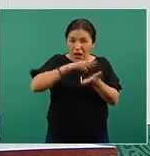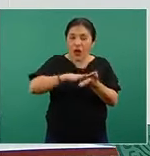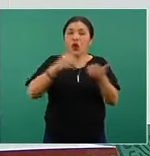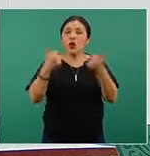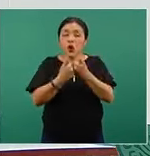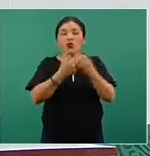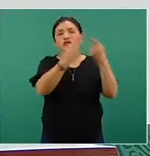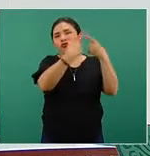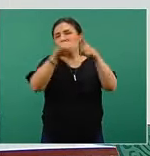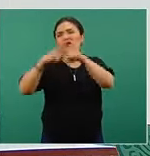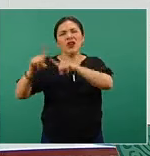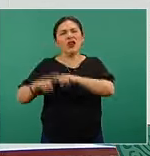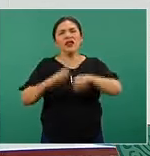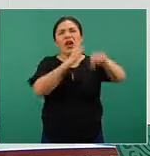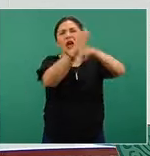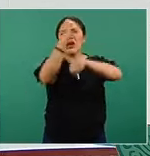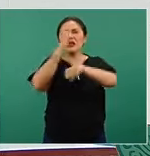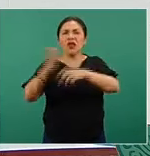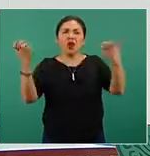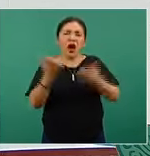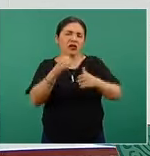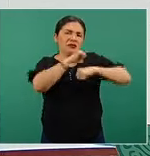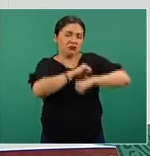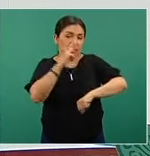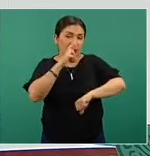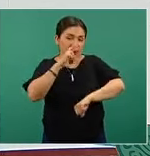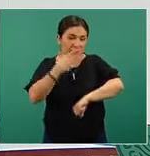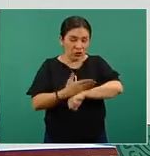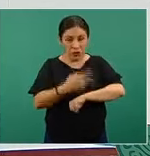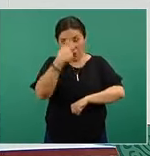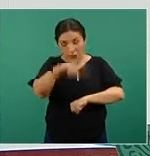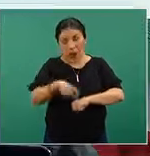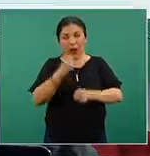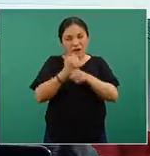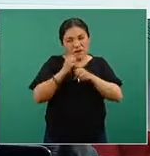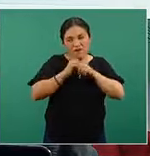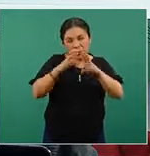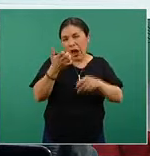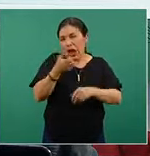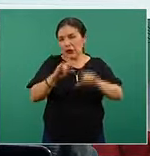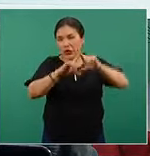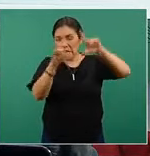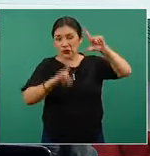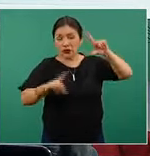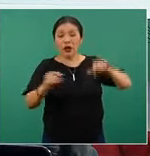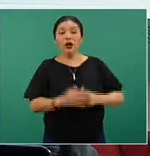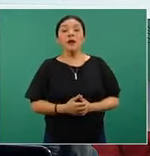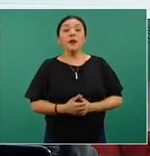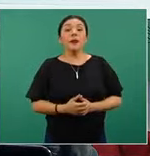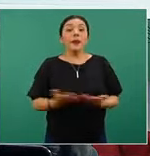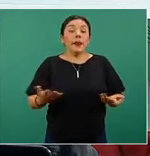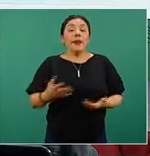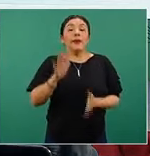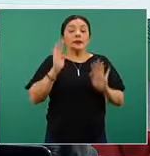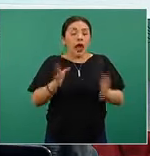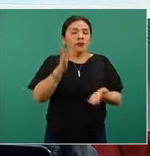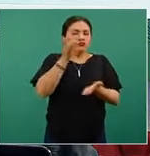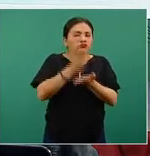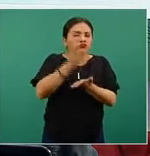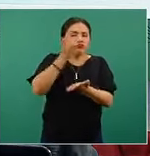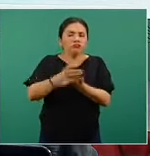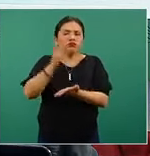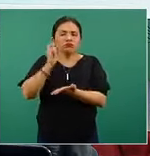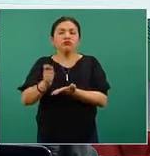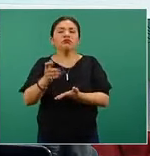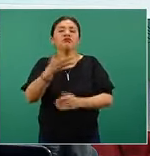las diferentes entidades federativas de esta red que tenemos a nivel nacional pues identificamos que